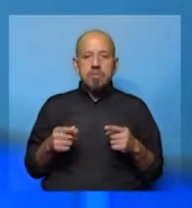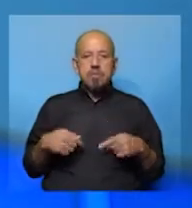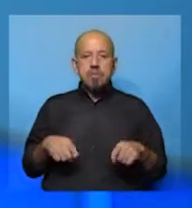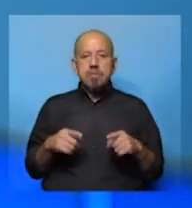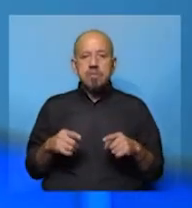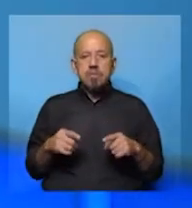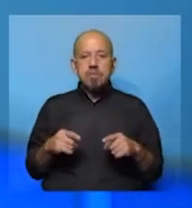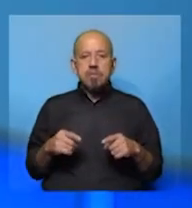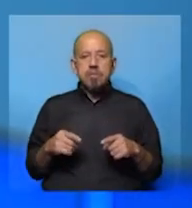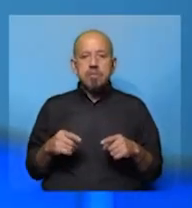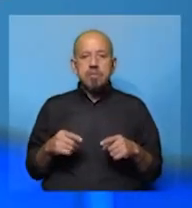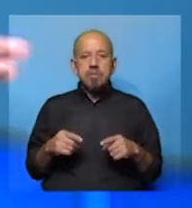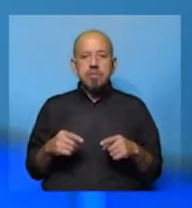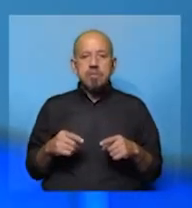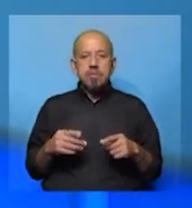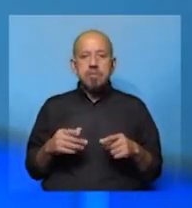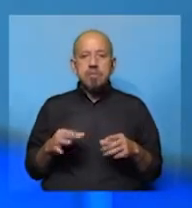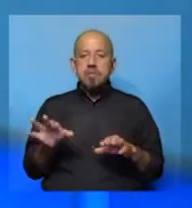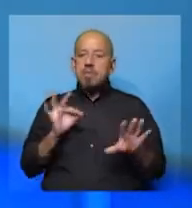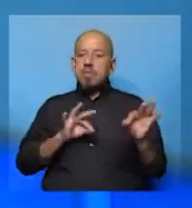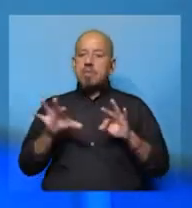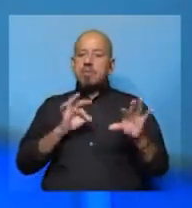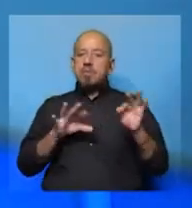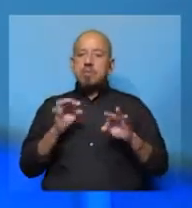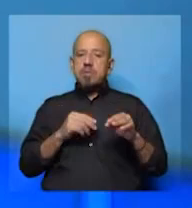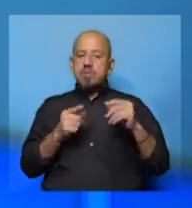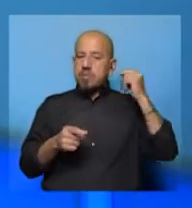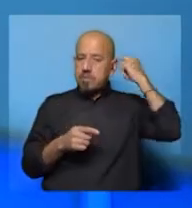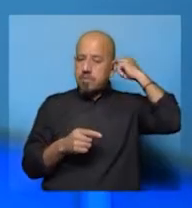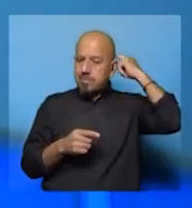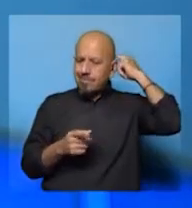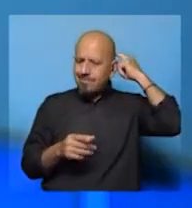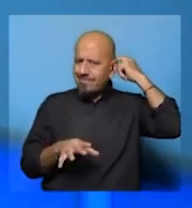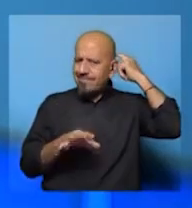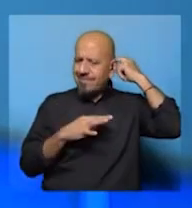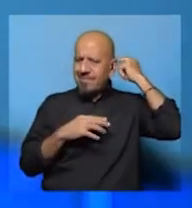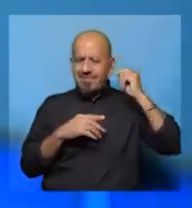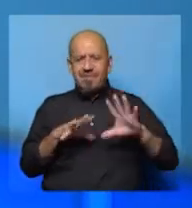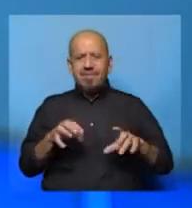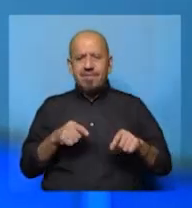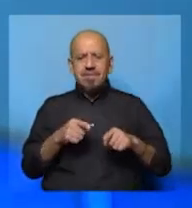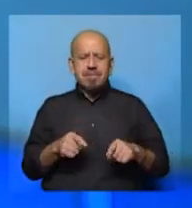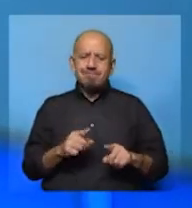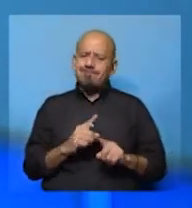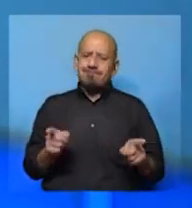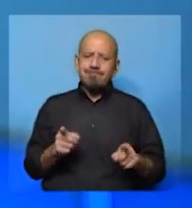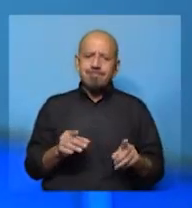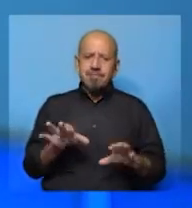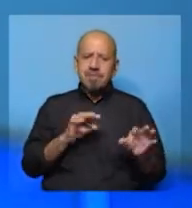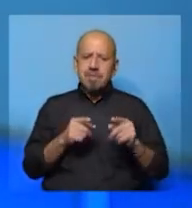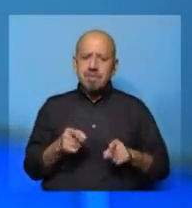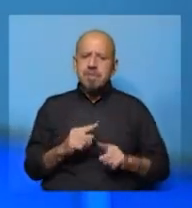este eh eligen eso no no nadie elige vivir de determinada en condiciones que no son